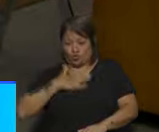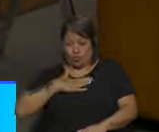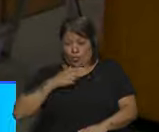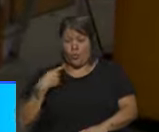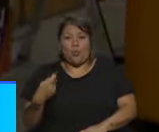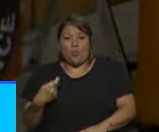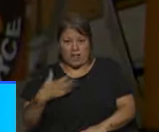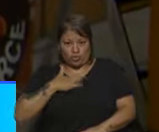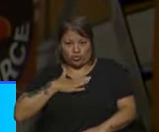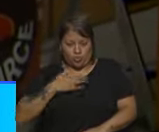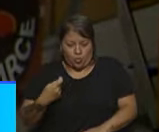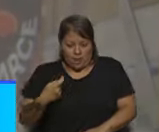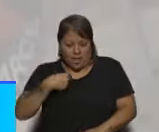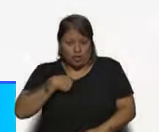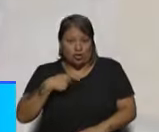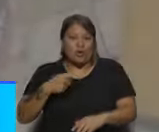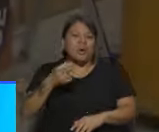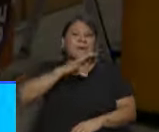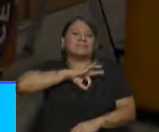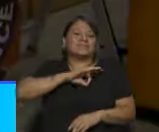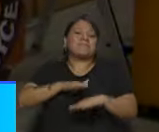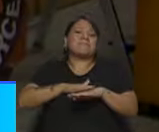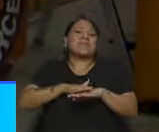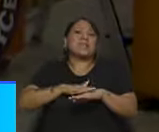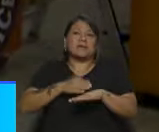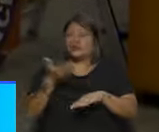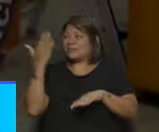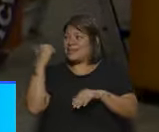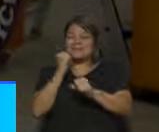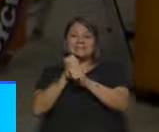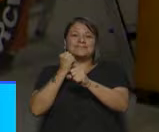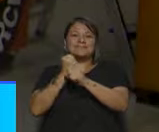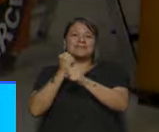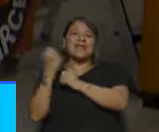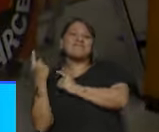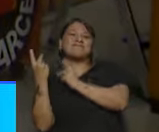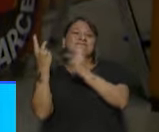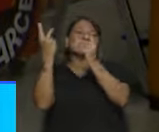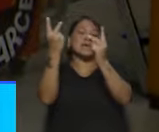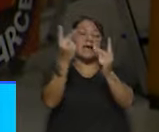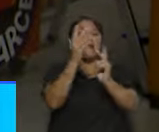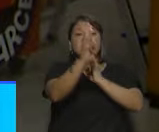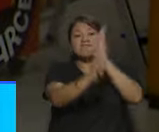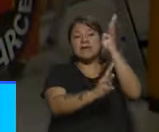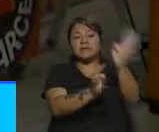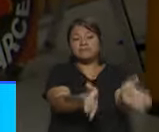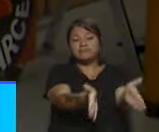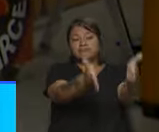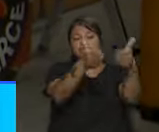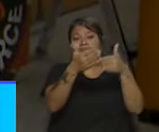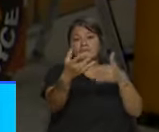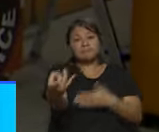Nosotros somos jubilados tenemos la mínima yo era viajante en Lía cerró la fábrica